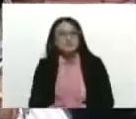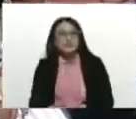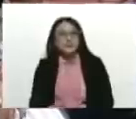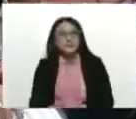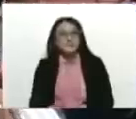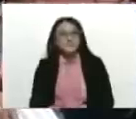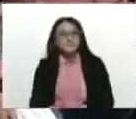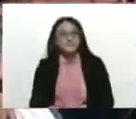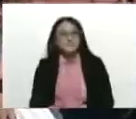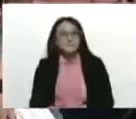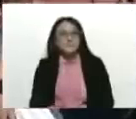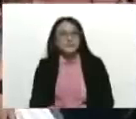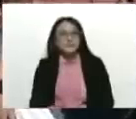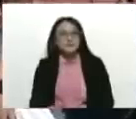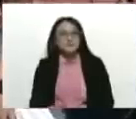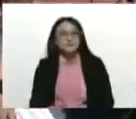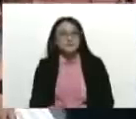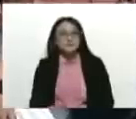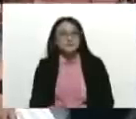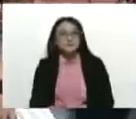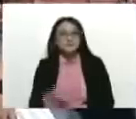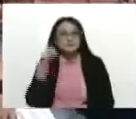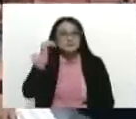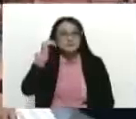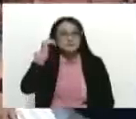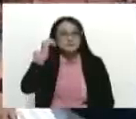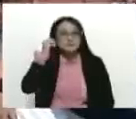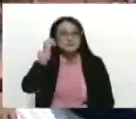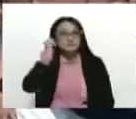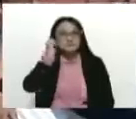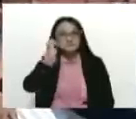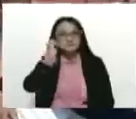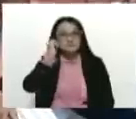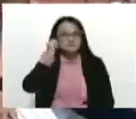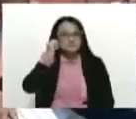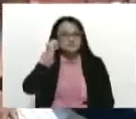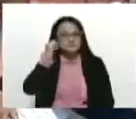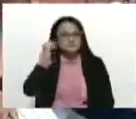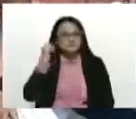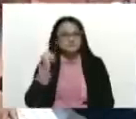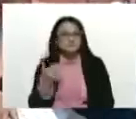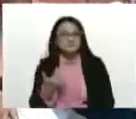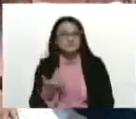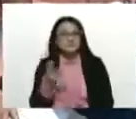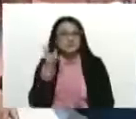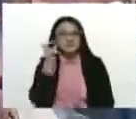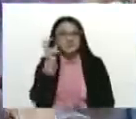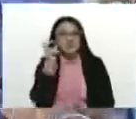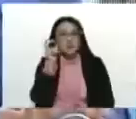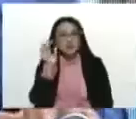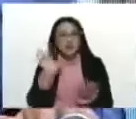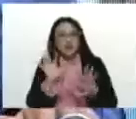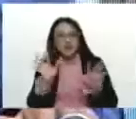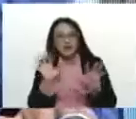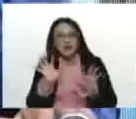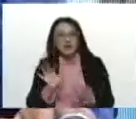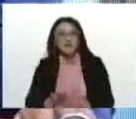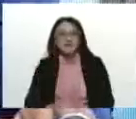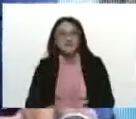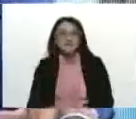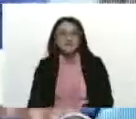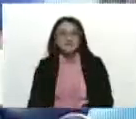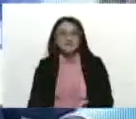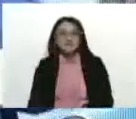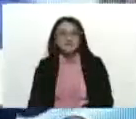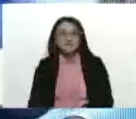allá la iba a decir como un amigo famoso nuestro que se oye borroso por allá